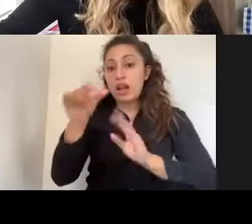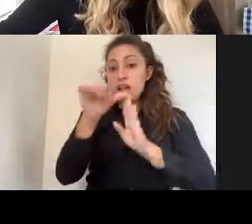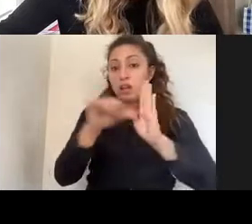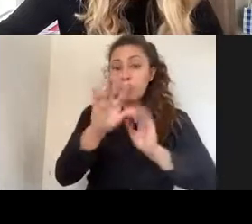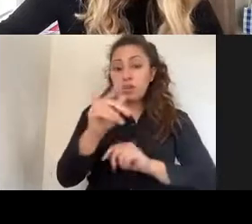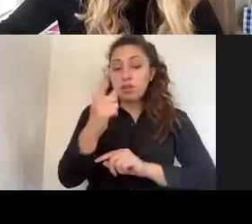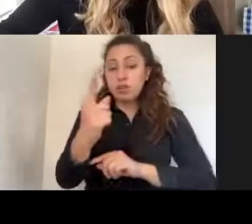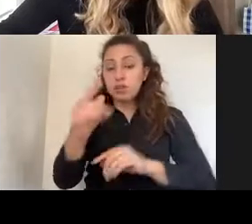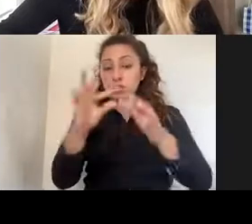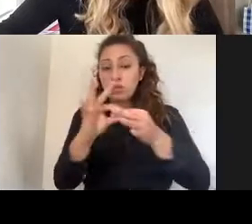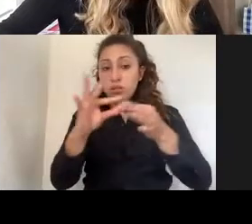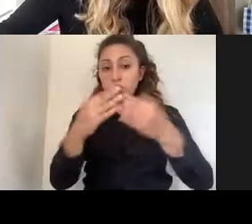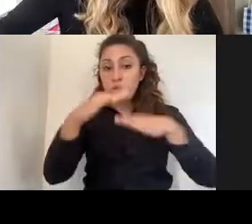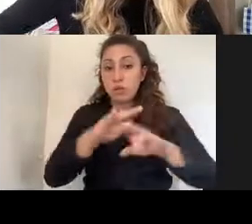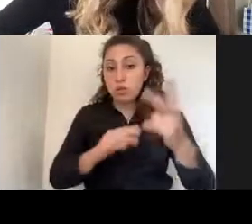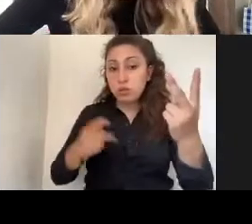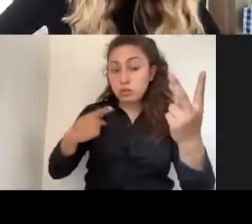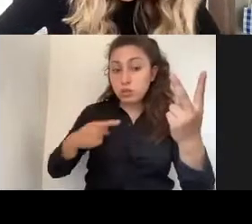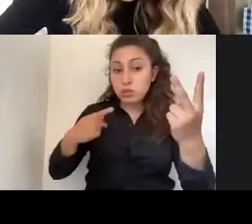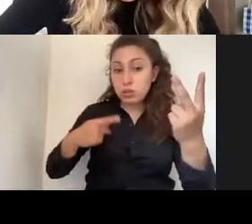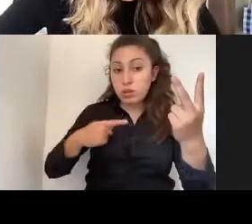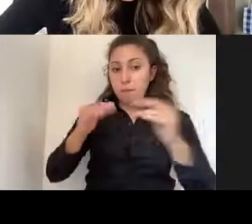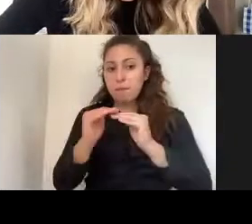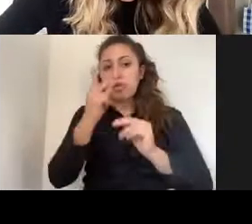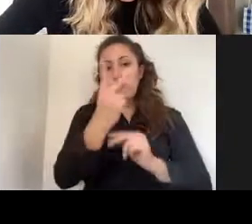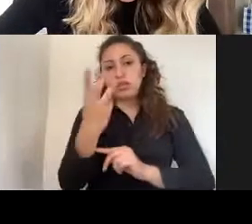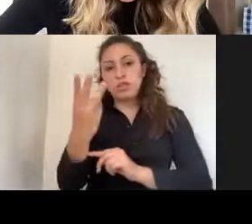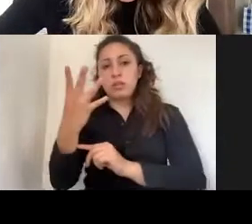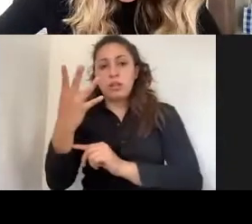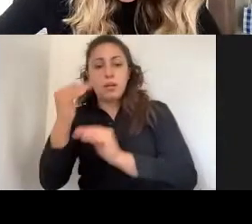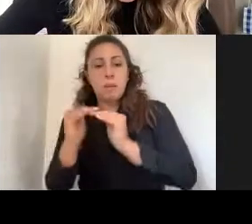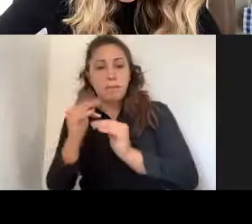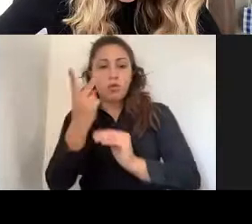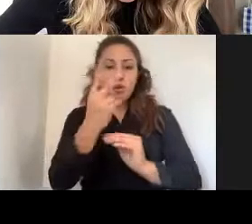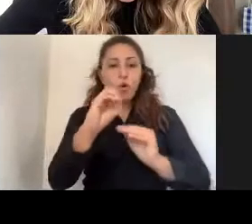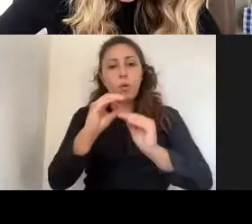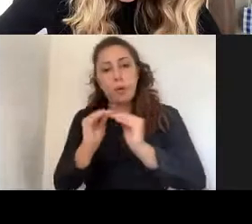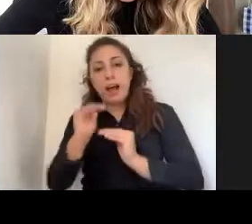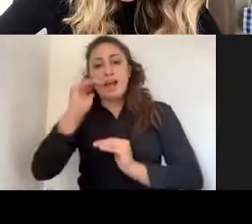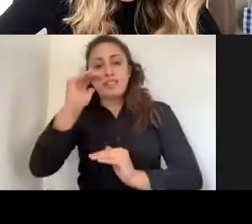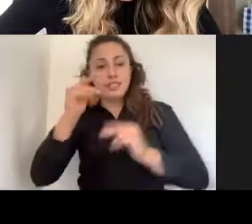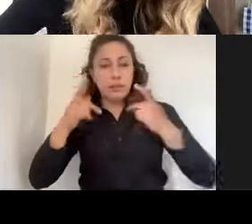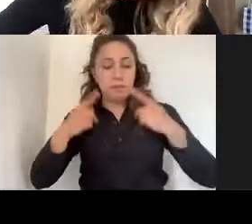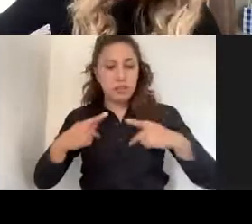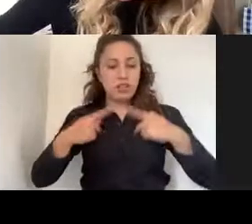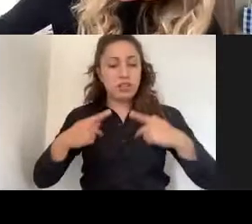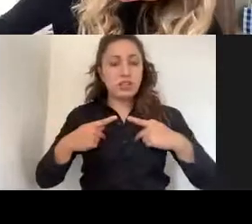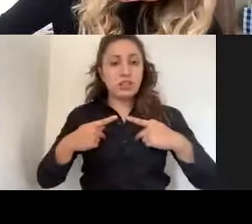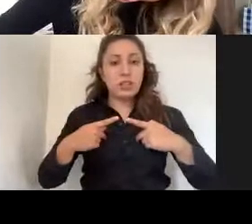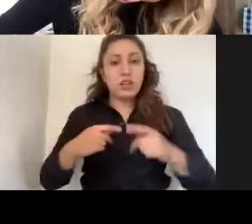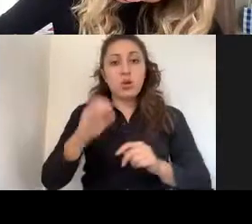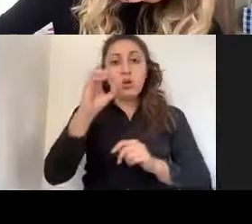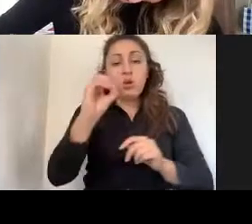refiere a dos personas, más de dos personas, porque como dice dos o más personas en la primera frase, o se refiere a